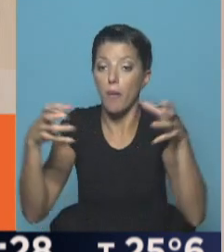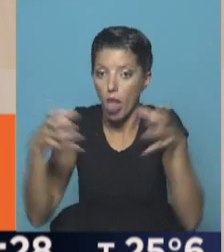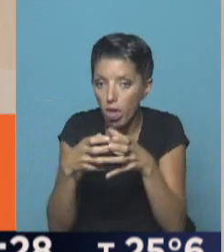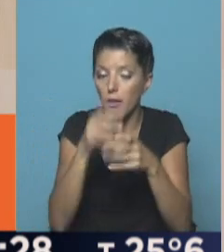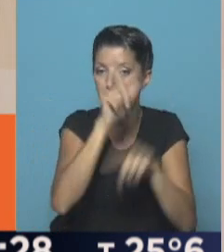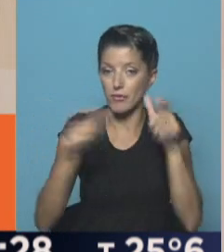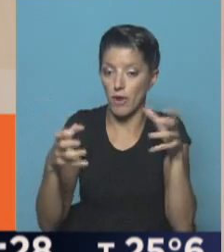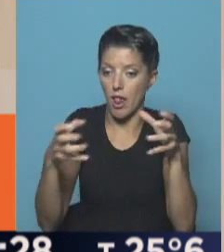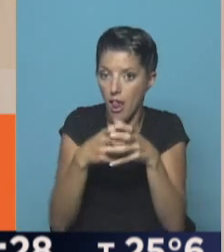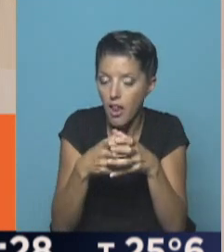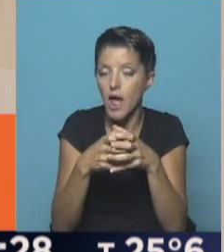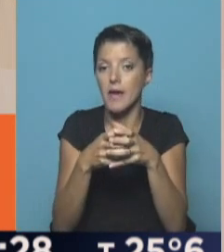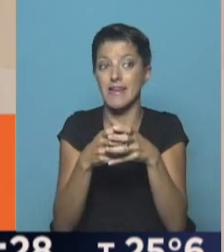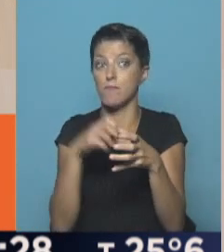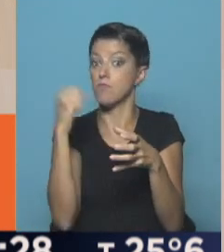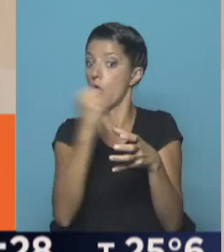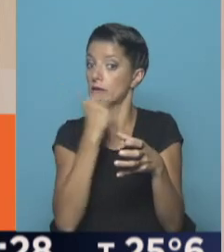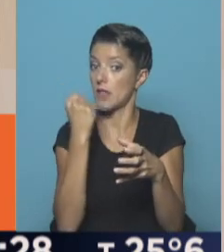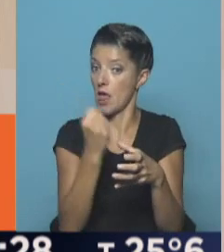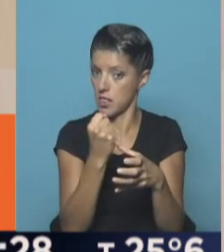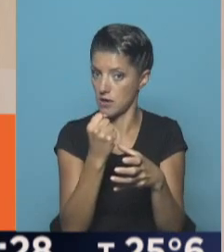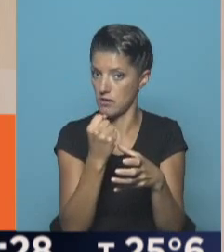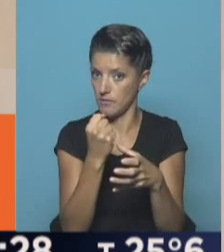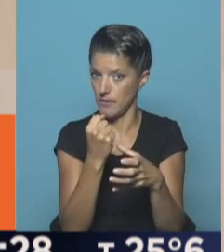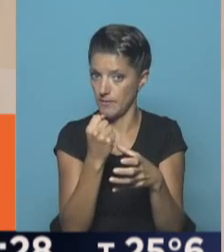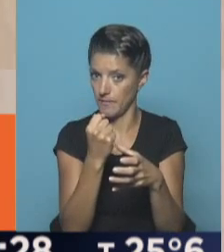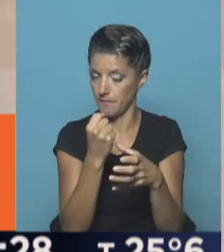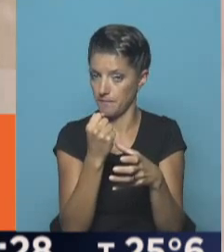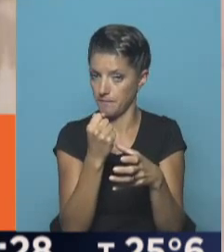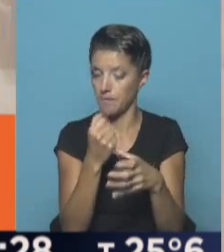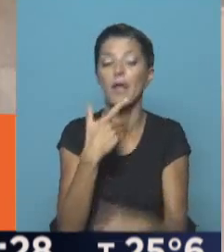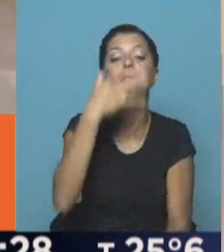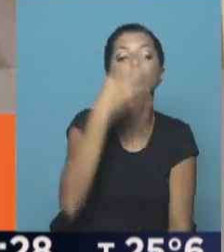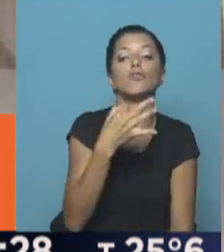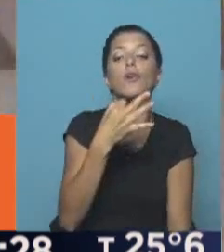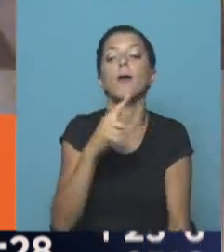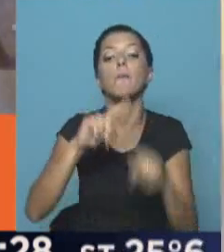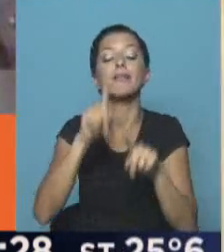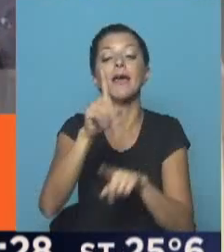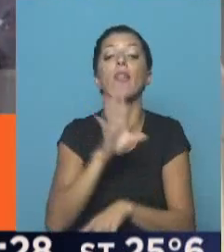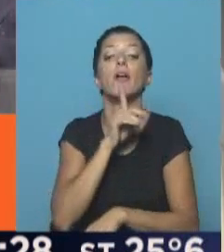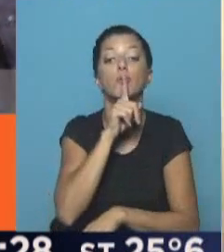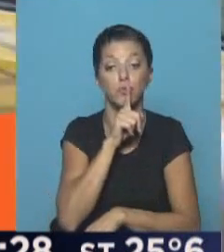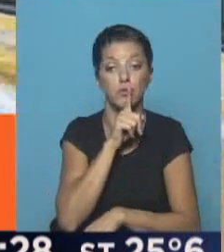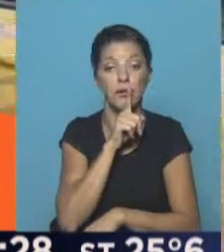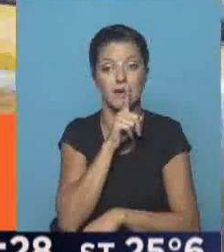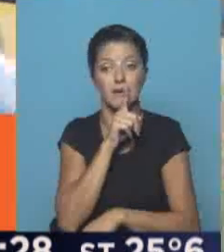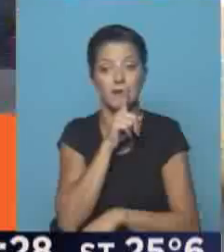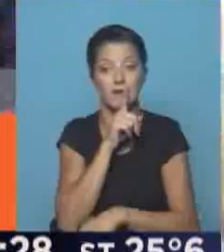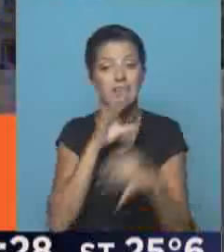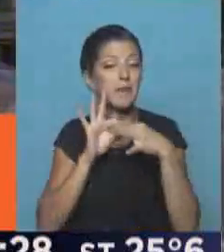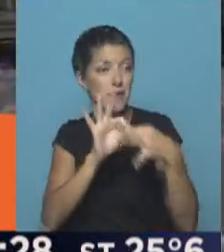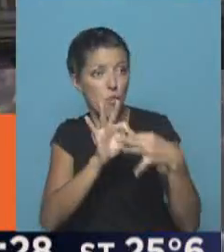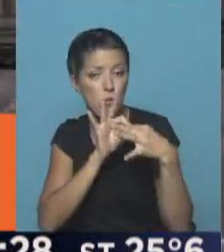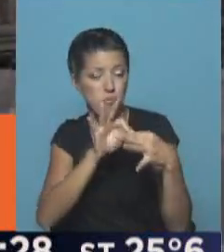de dirigentes que tienen mucha influencia en las directrices políticas de Rusia y que están muy cerca de